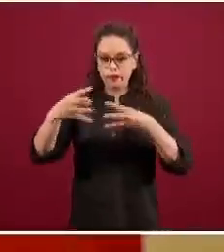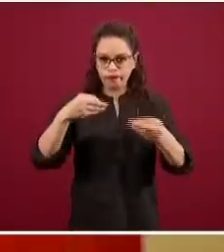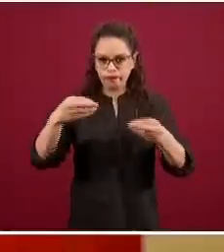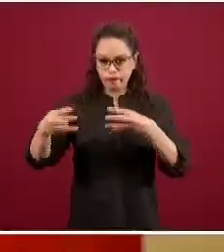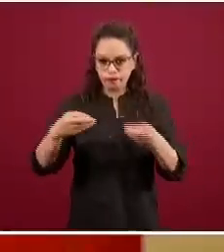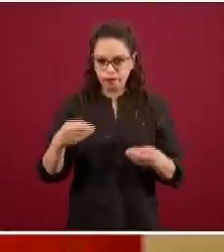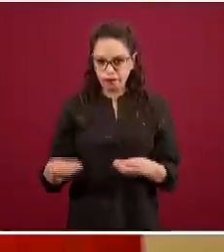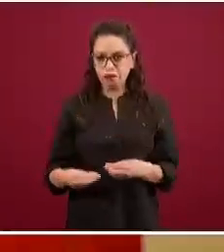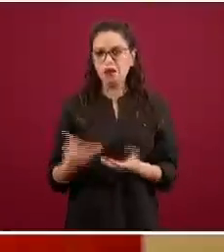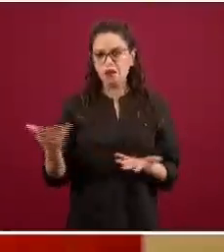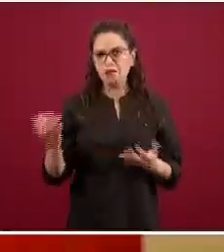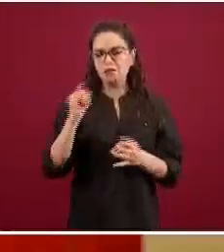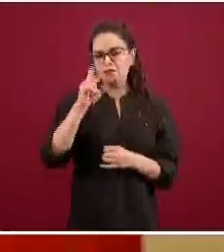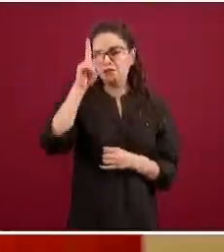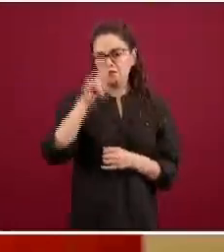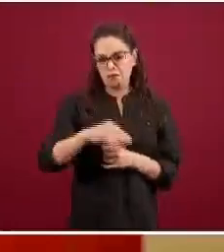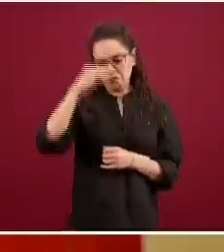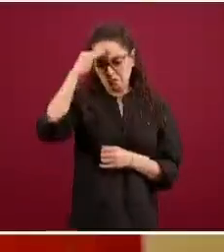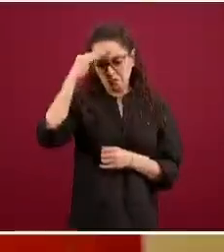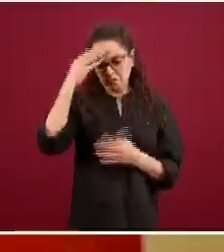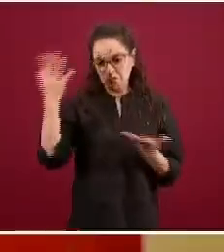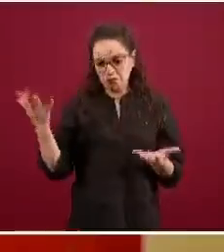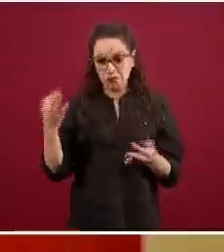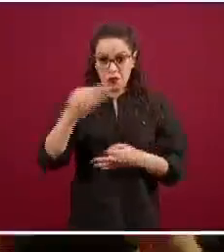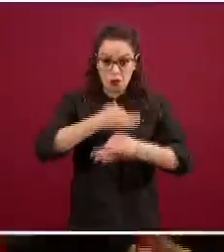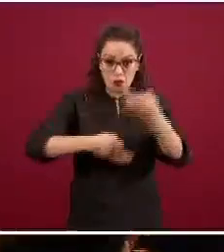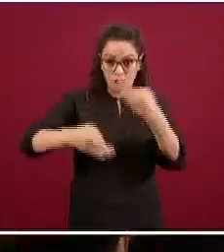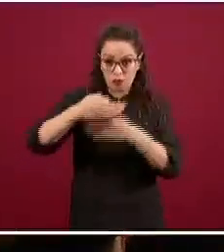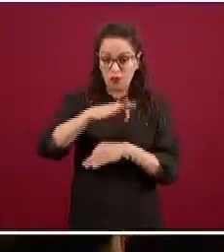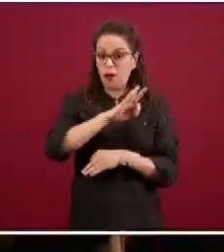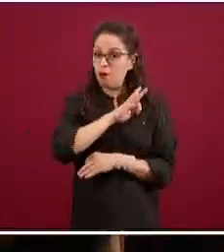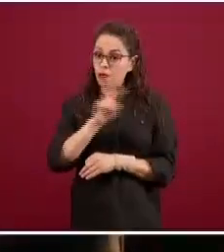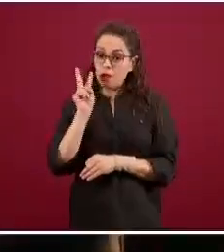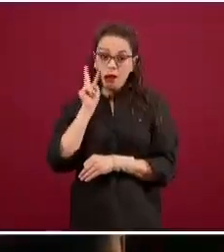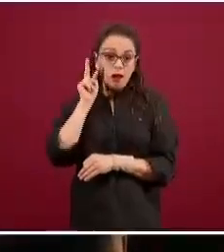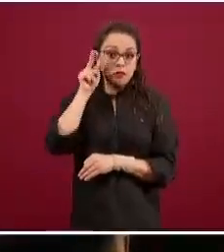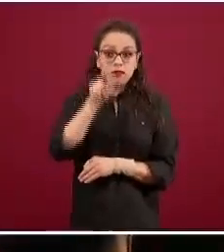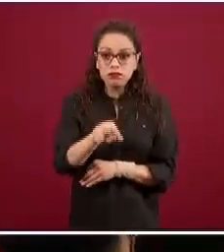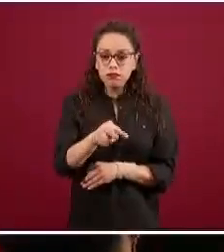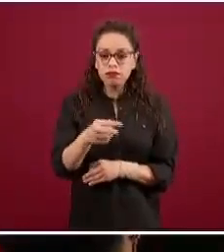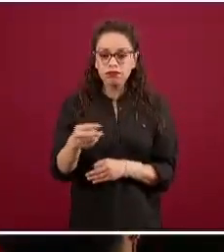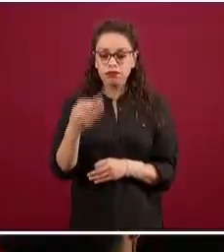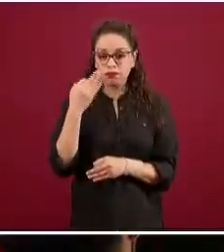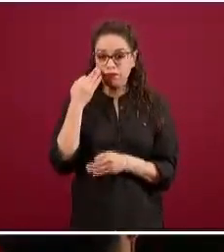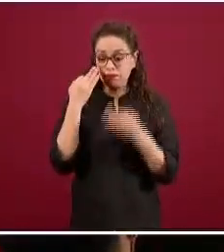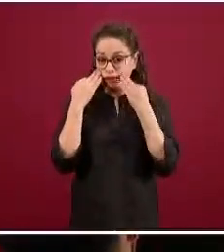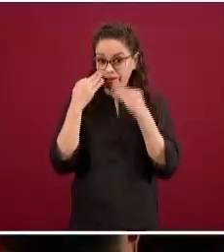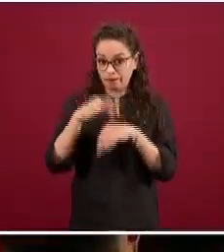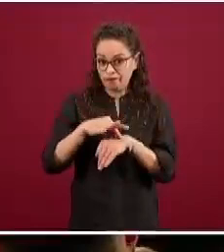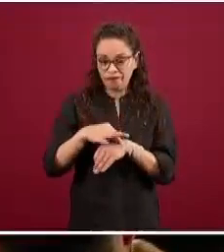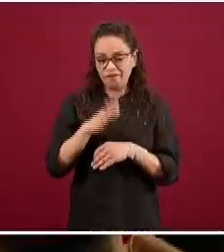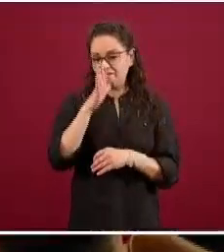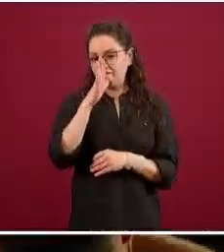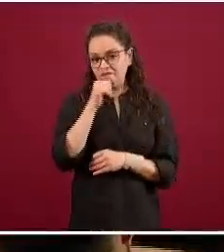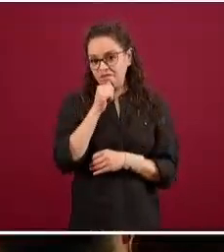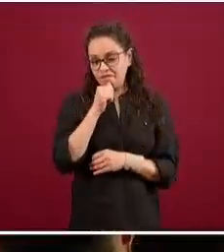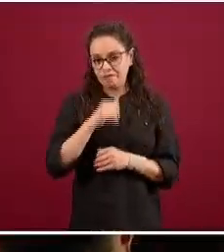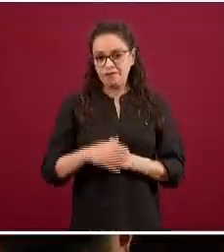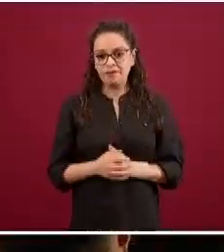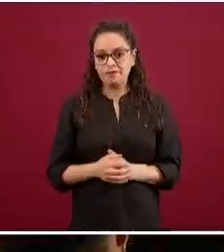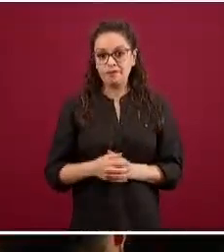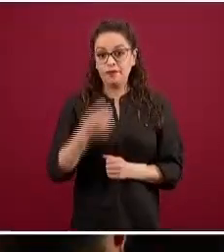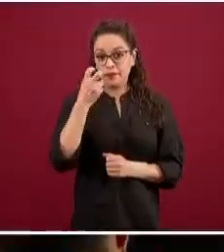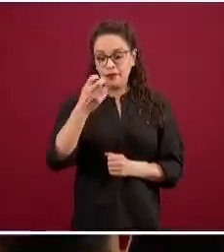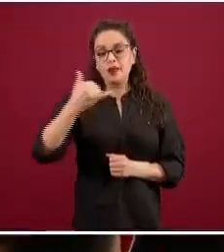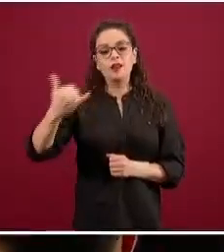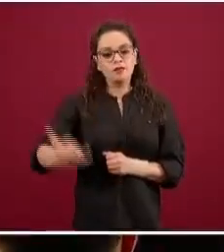está convencida de que no todo se puede observar, por lo que expliqué al inicio. Entonces, en realidad es un error